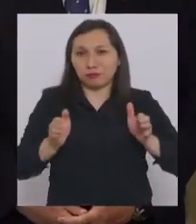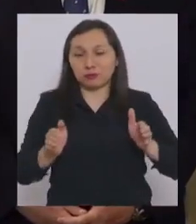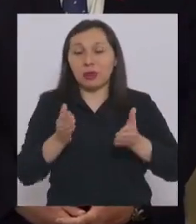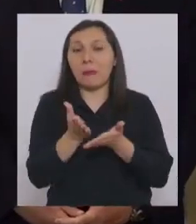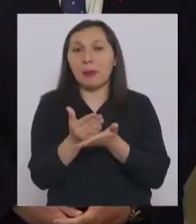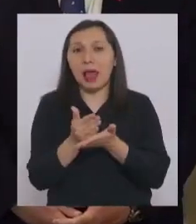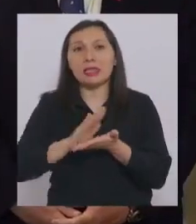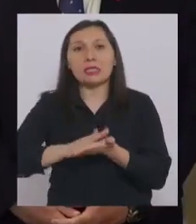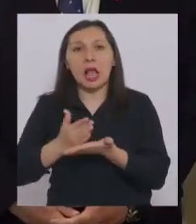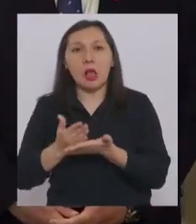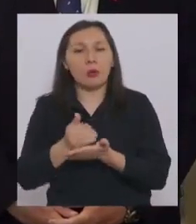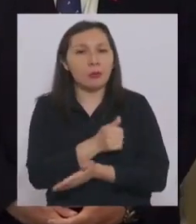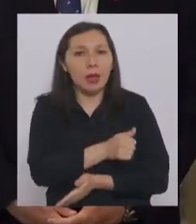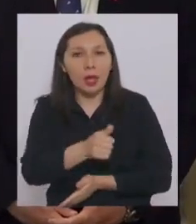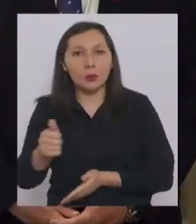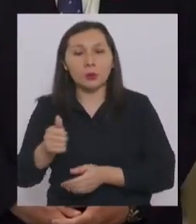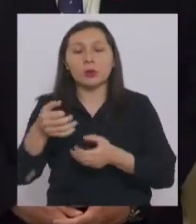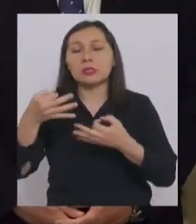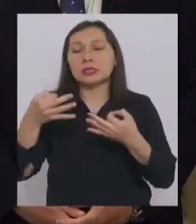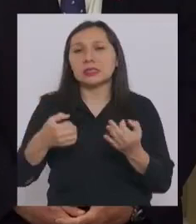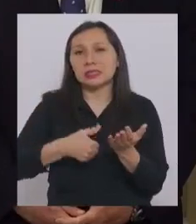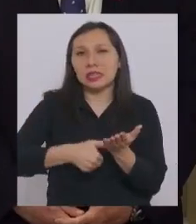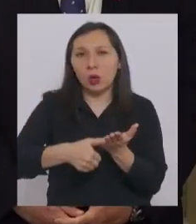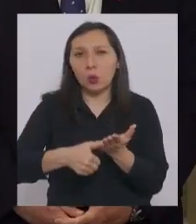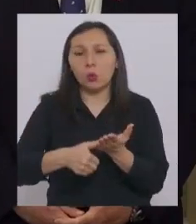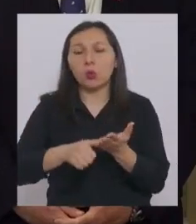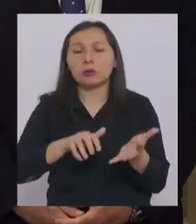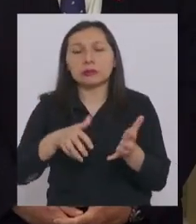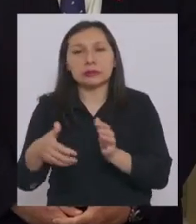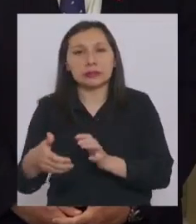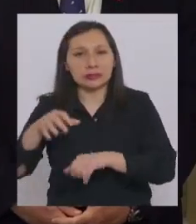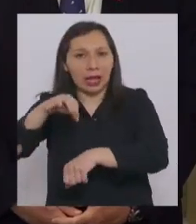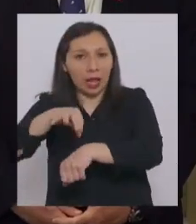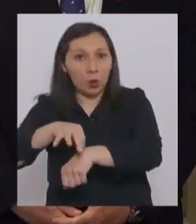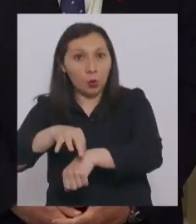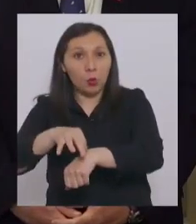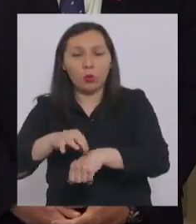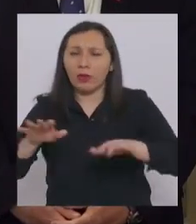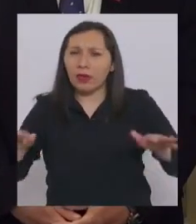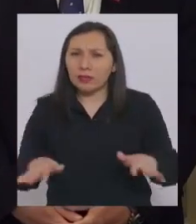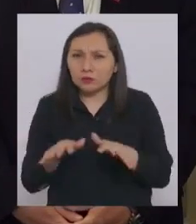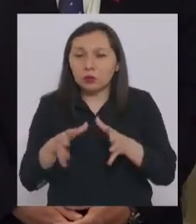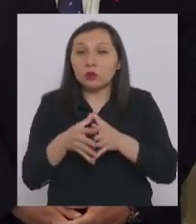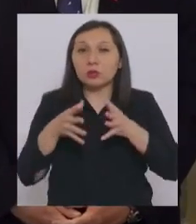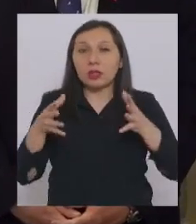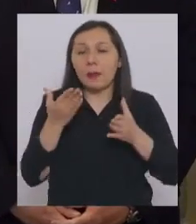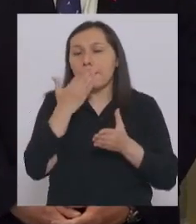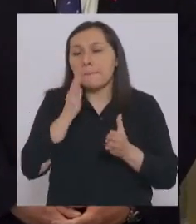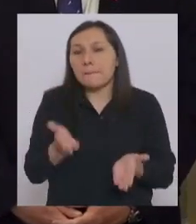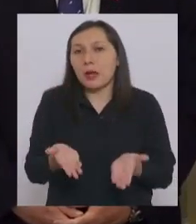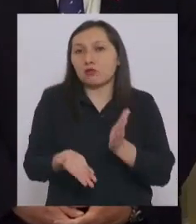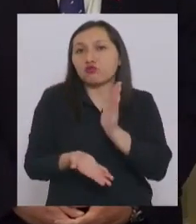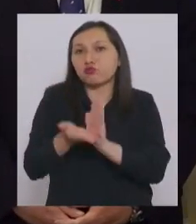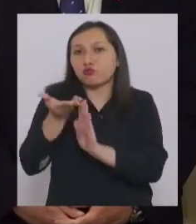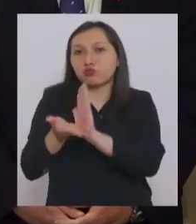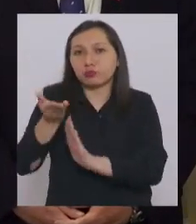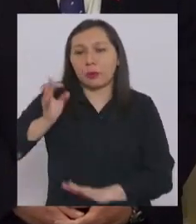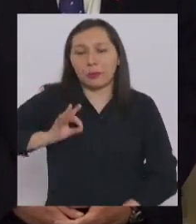salud universal, el seguro catastrófico de salud y un esfuerzo inmenso por mejorar las